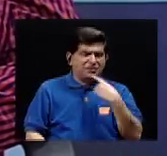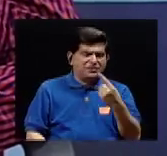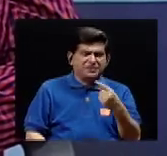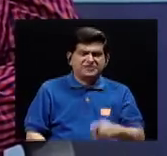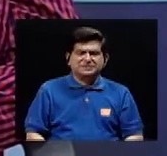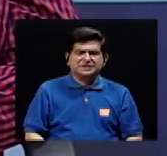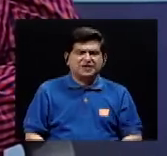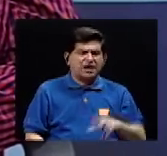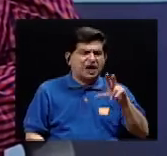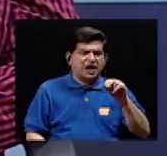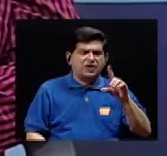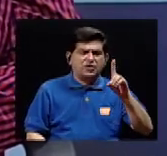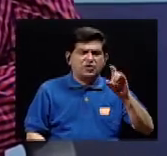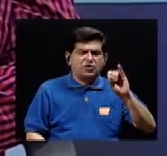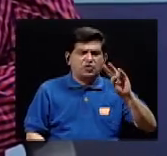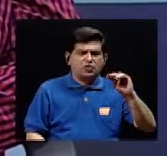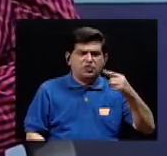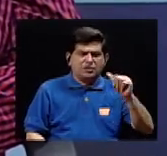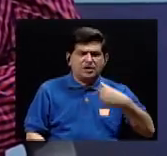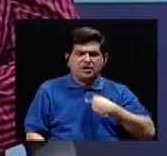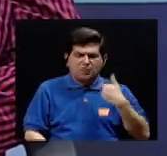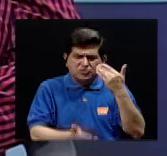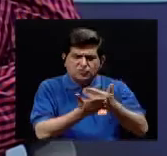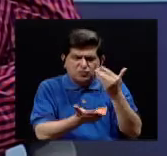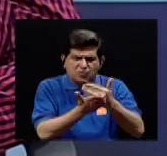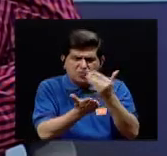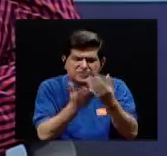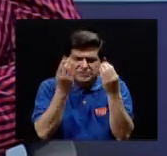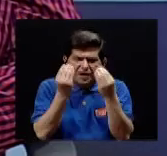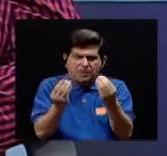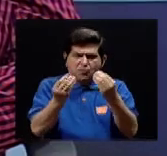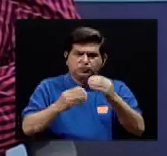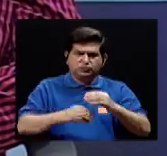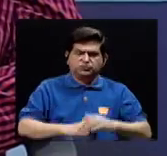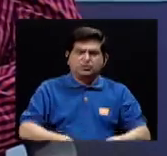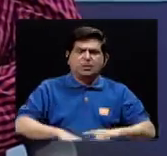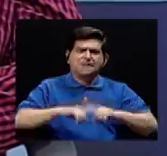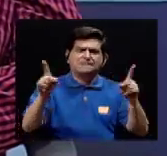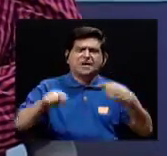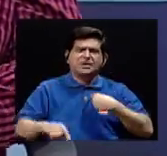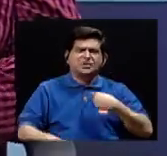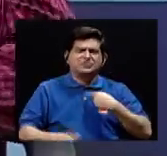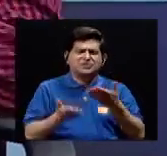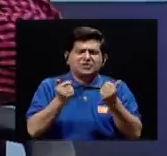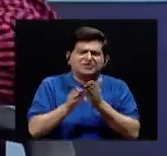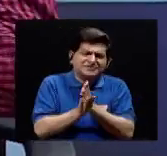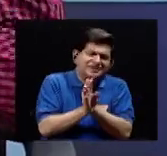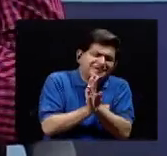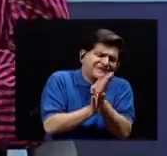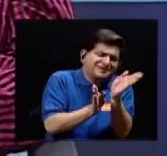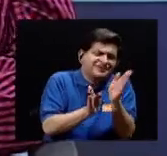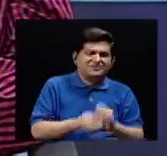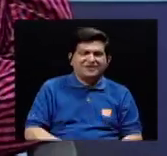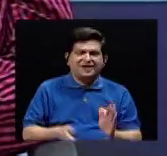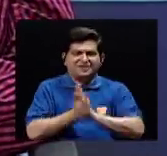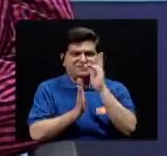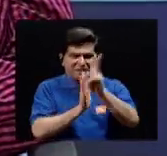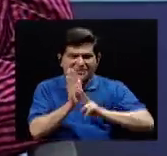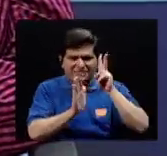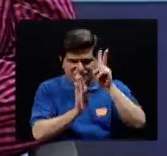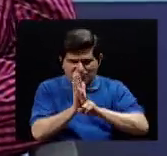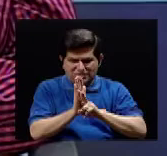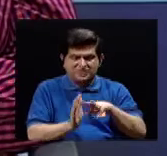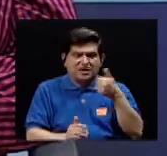dinga que le decían a uno cuando fregaba mucho, cuando estaba chiquitillo, ¿verdad? Pero yo quiero salirme un poquitito del documental,